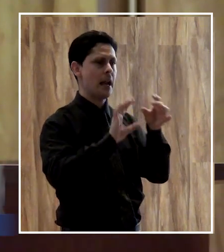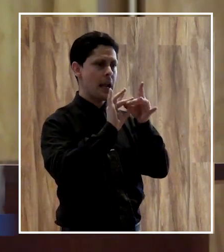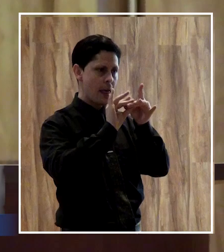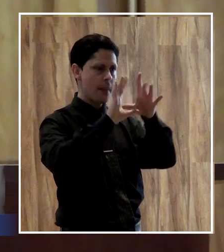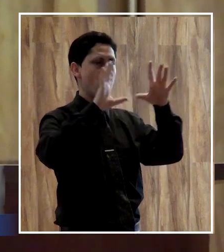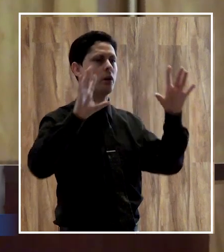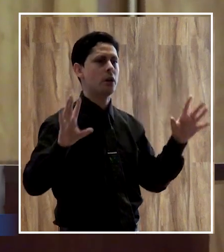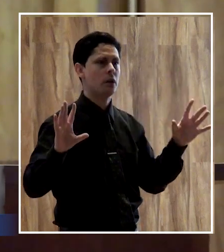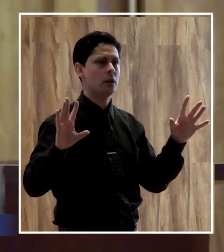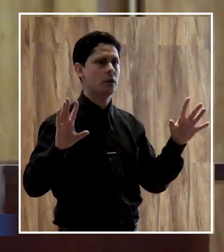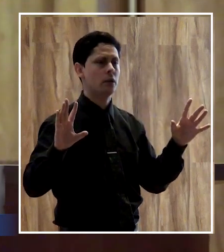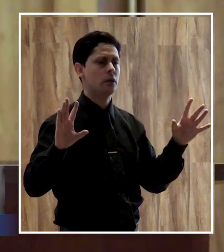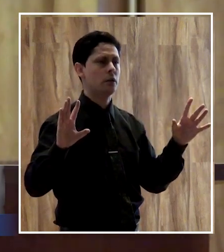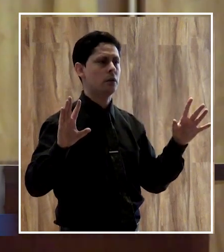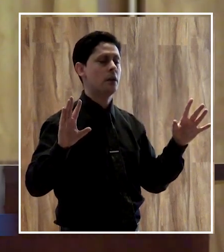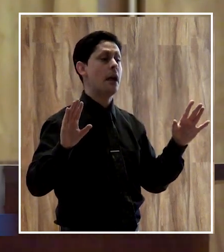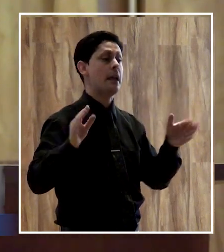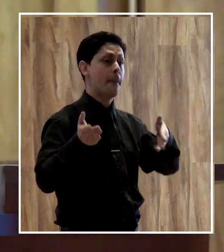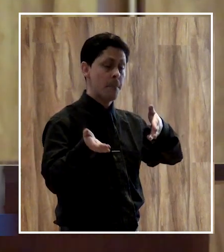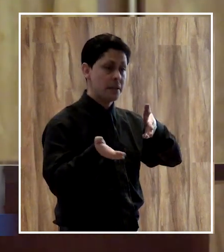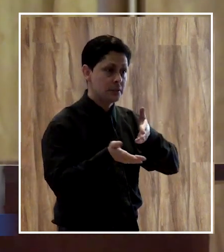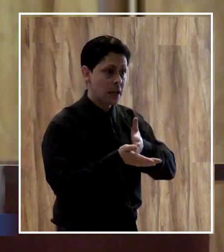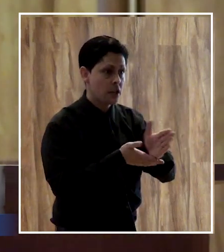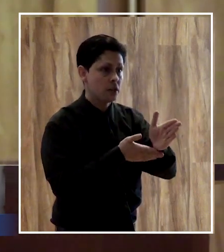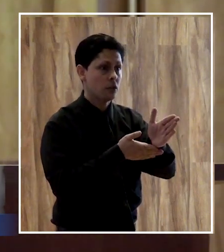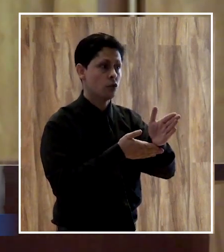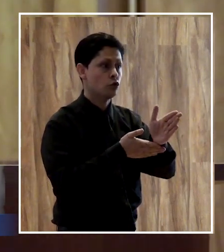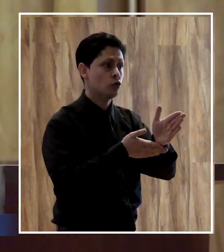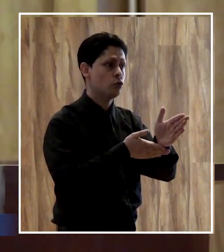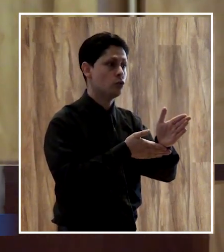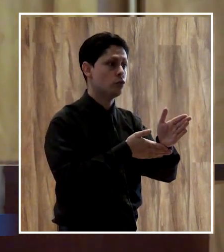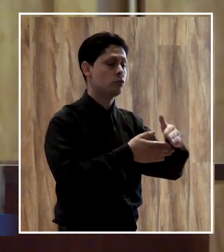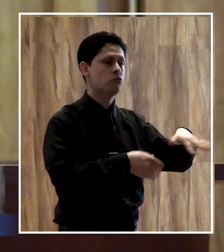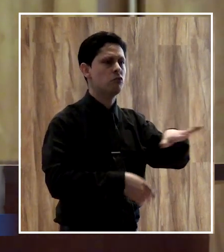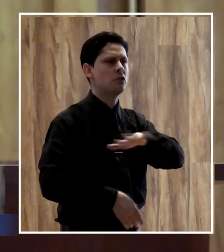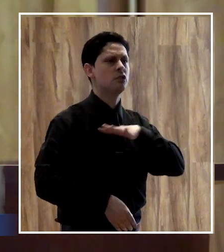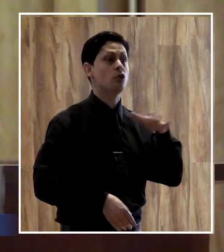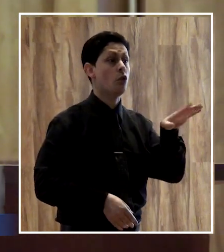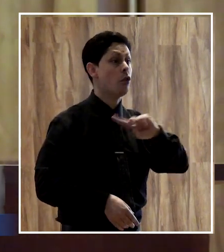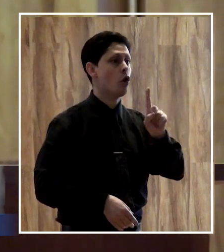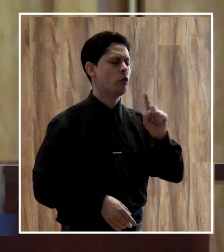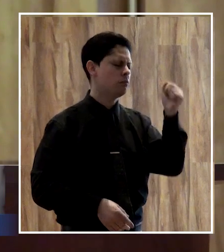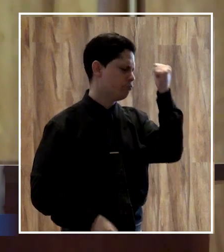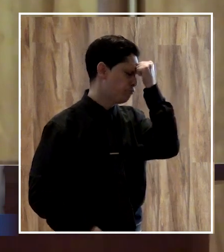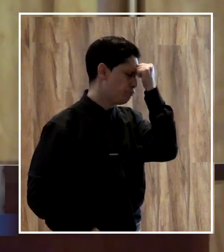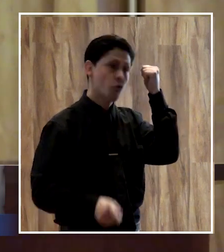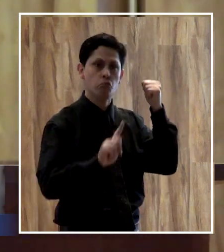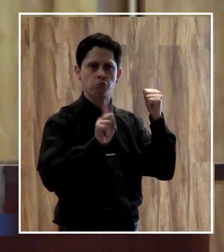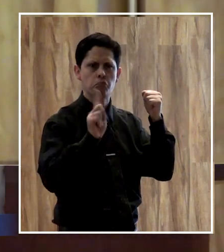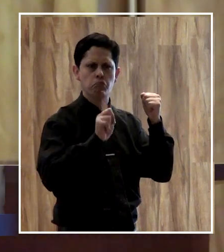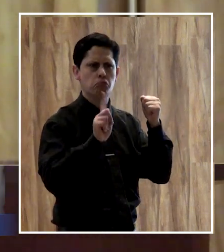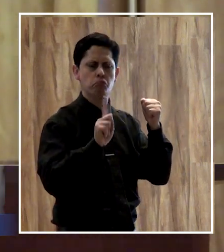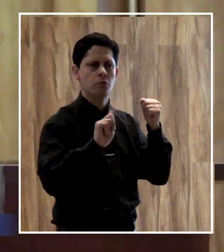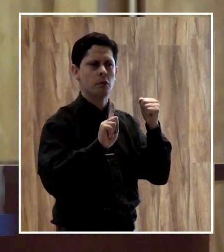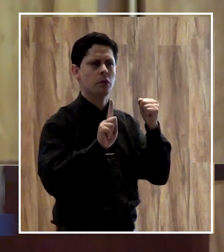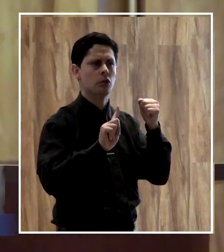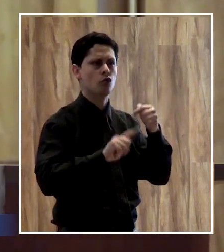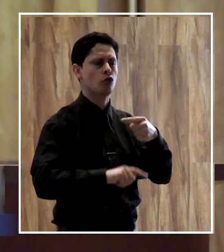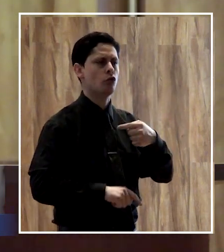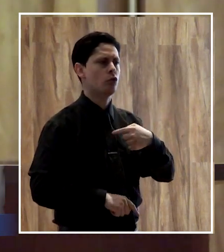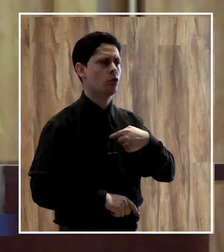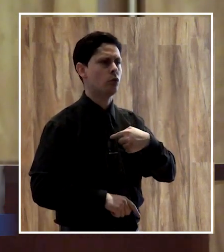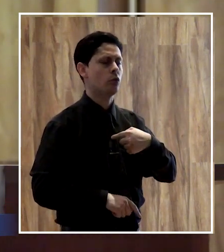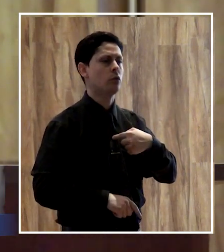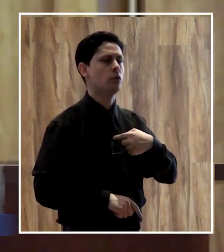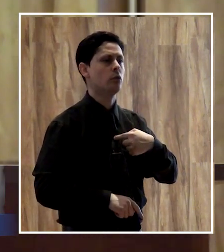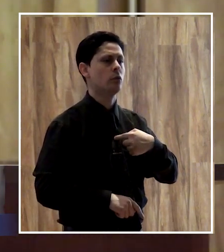democracia y empezaron los 20 años de los cuales no me arrepiento. Y tuve el